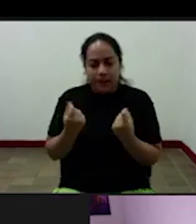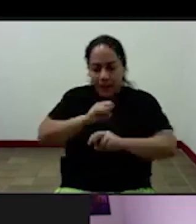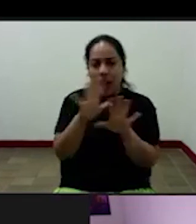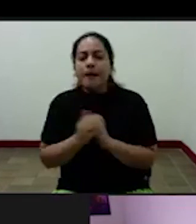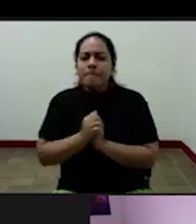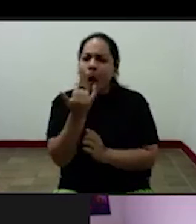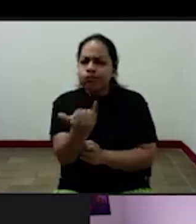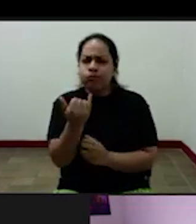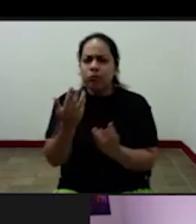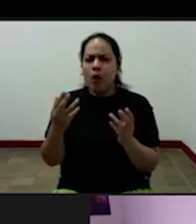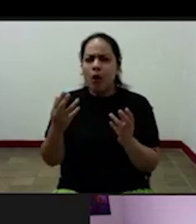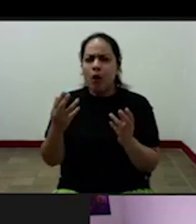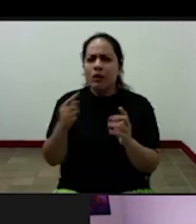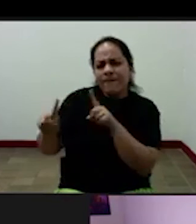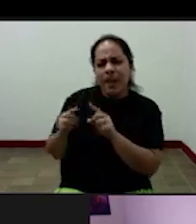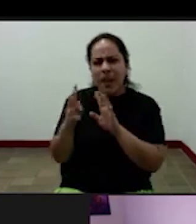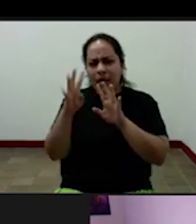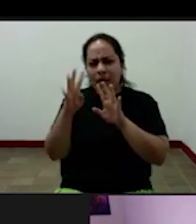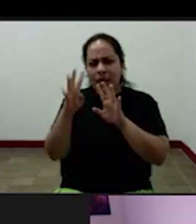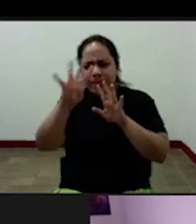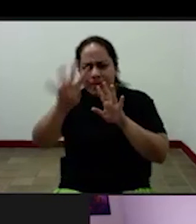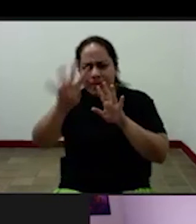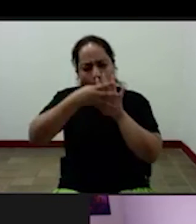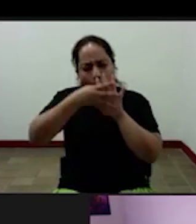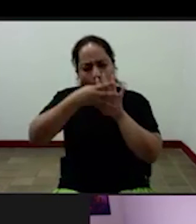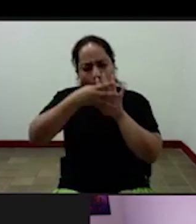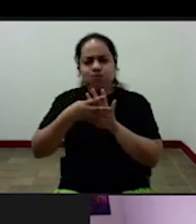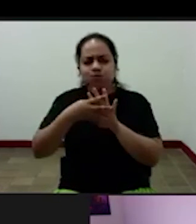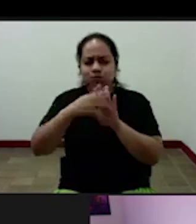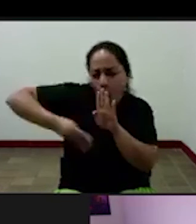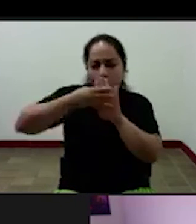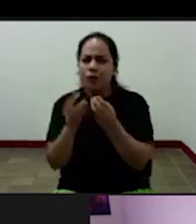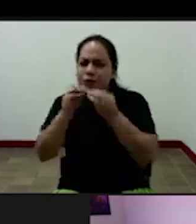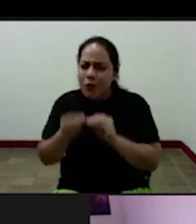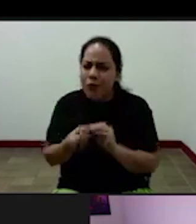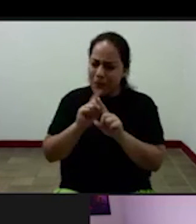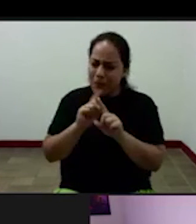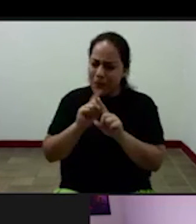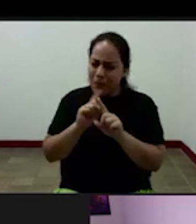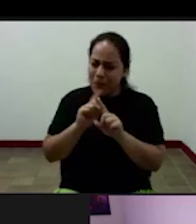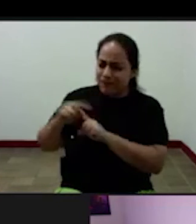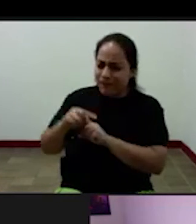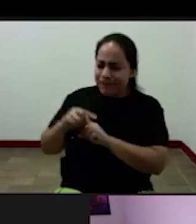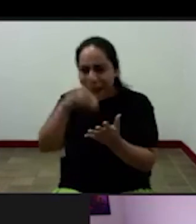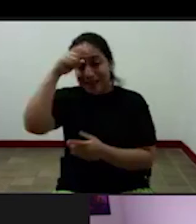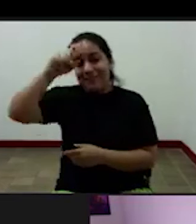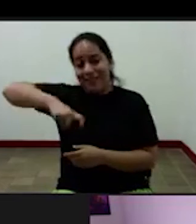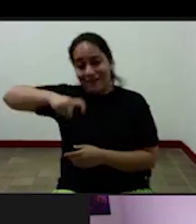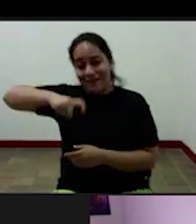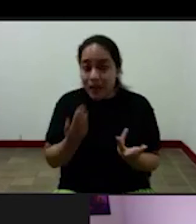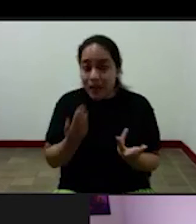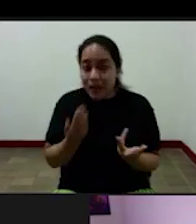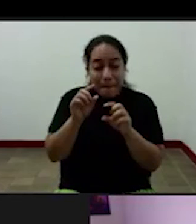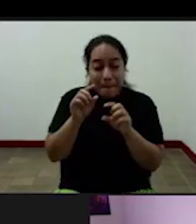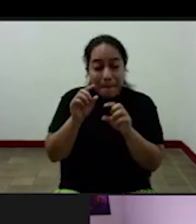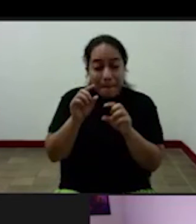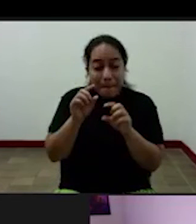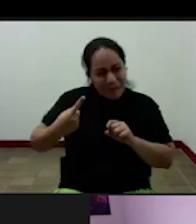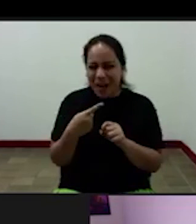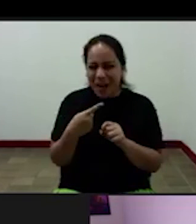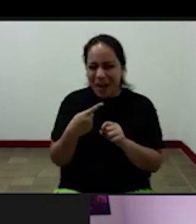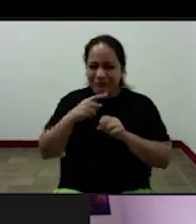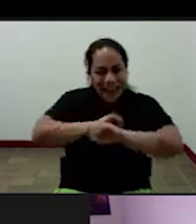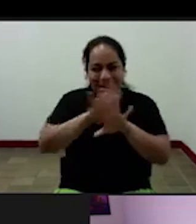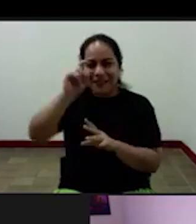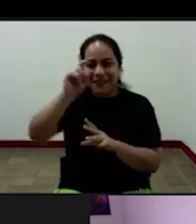unos corpus disciplinares que hay que aprender, que hay que manejar, pero hay que rápidamente entender que no son